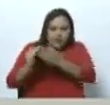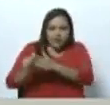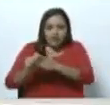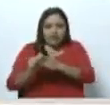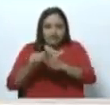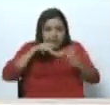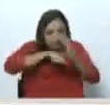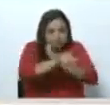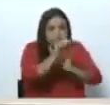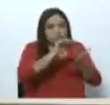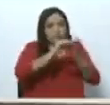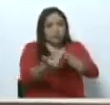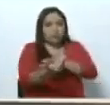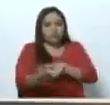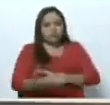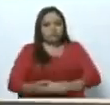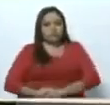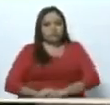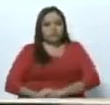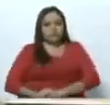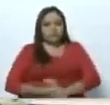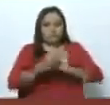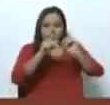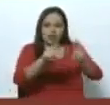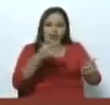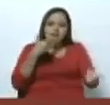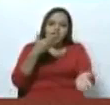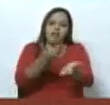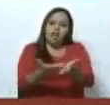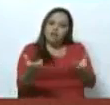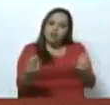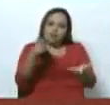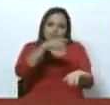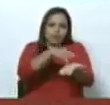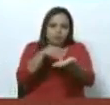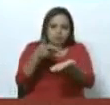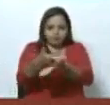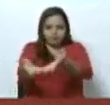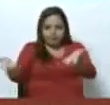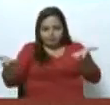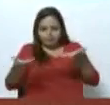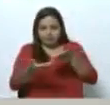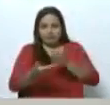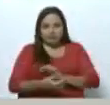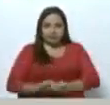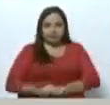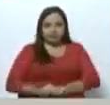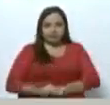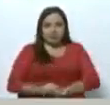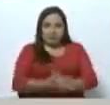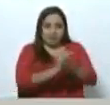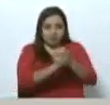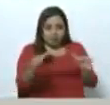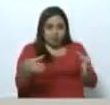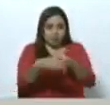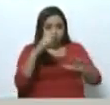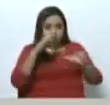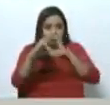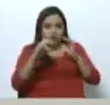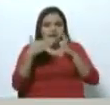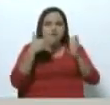barrios. Bueno, agradezco mucho la presencia de todas y todos, compañeros de los medios de comunicación,